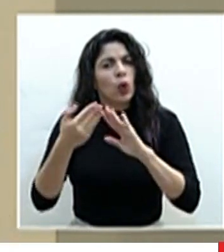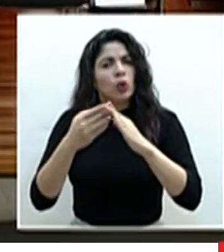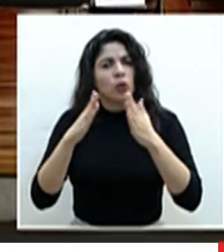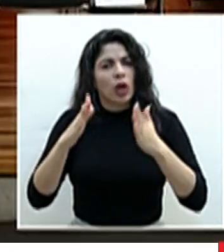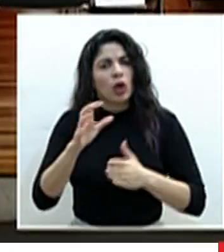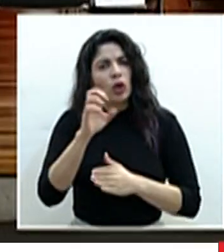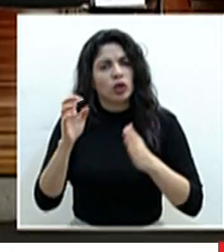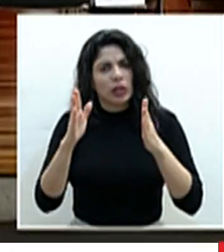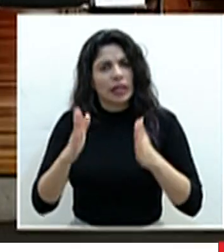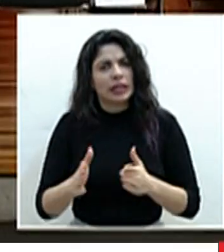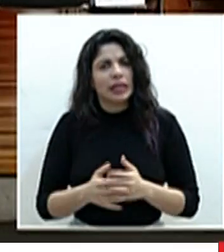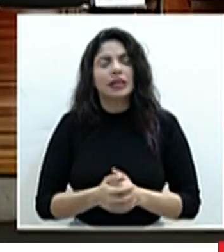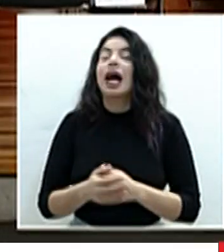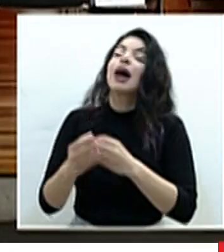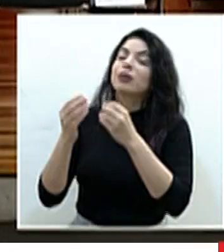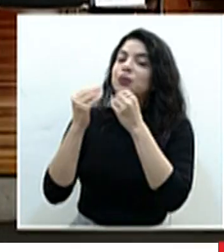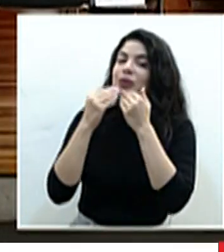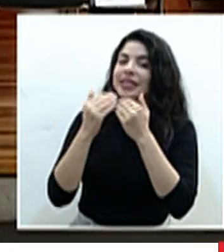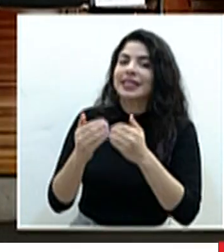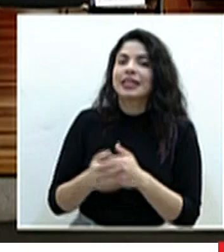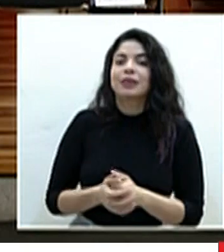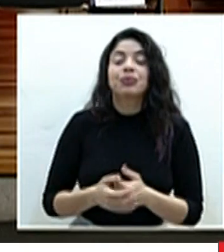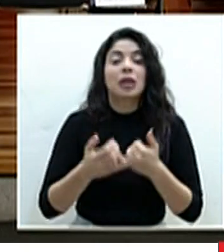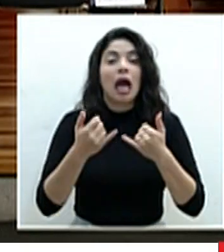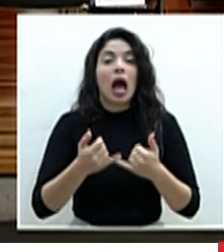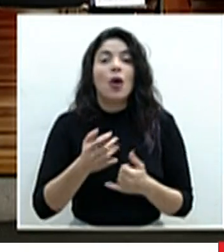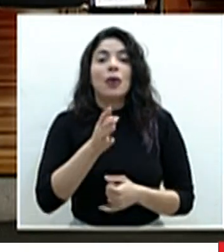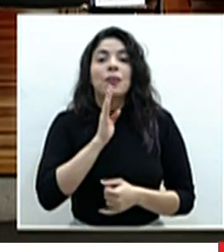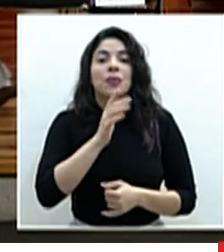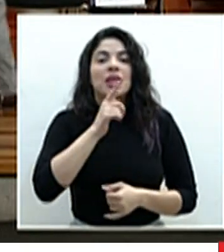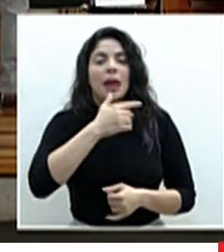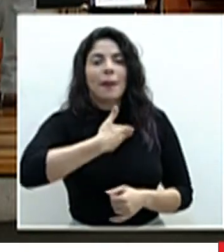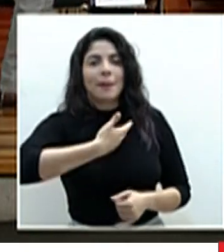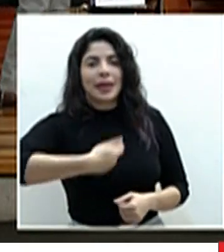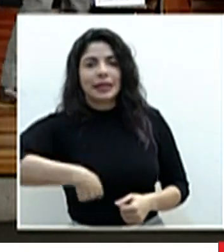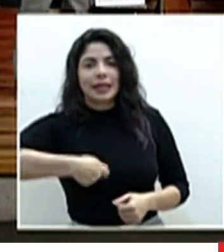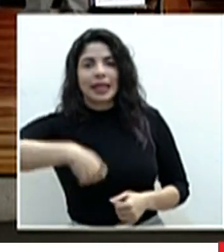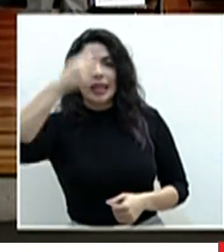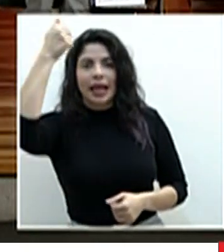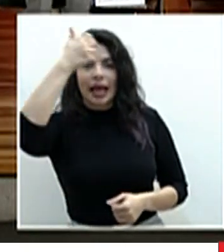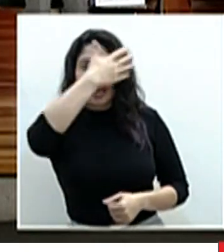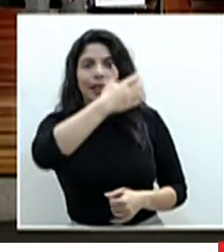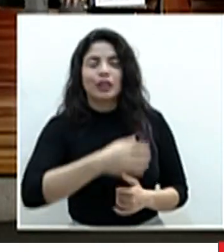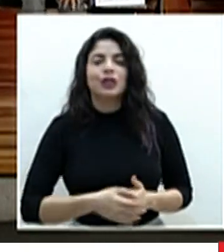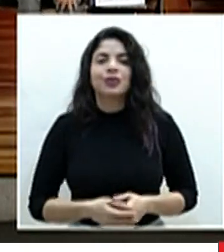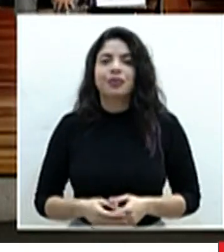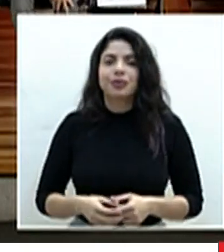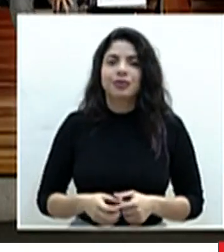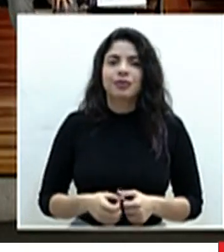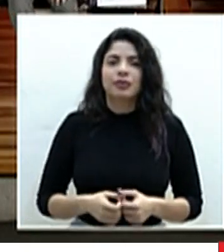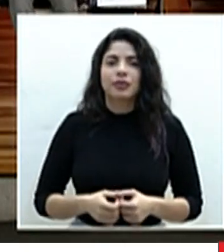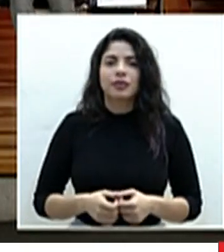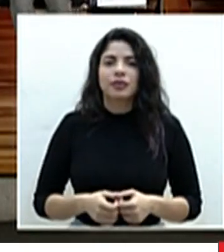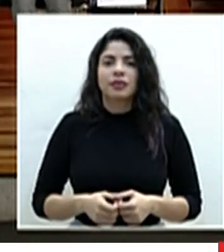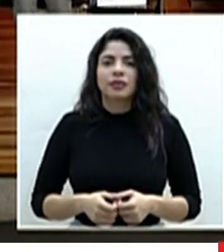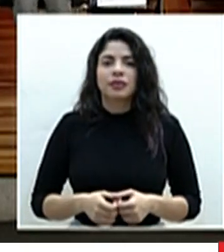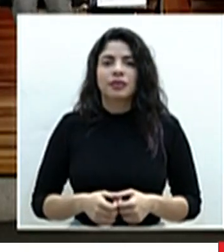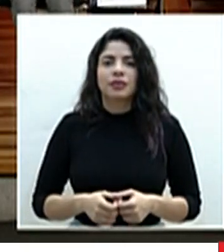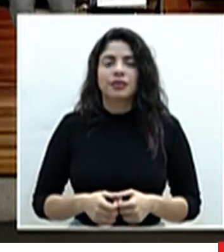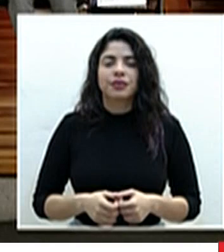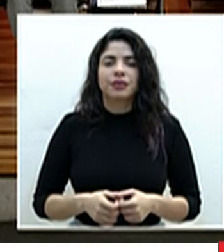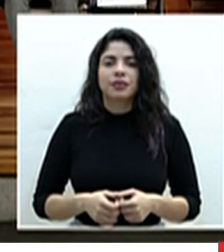gracias. Escuchamos al presidente de la República, el señor Carlos Alvarado Quesada.